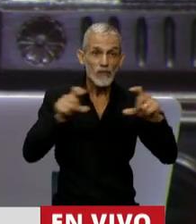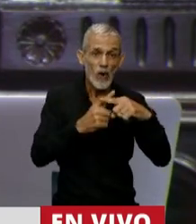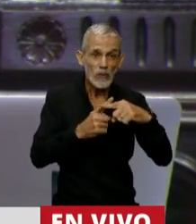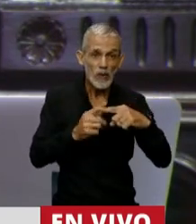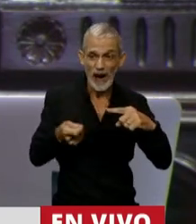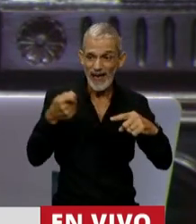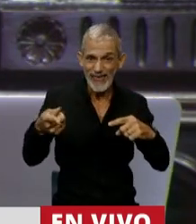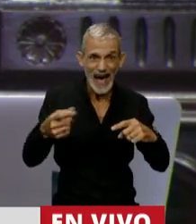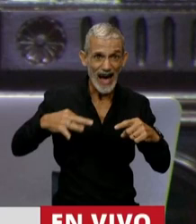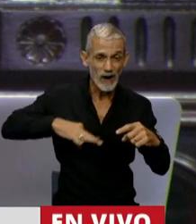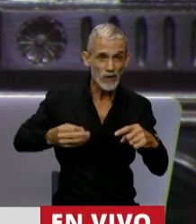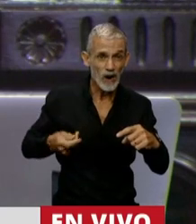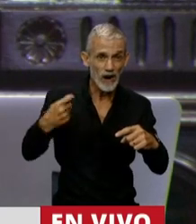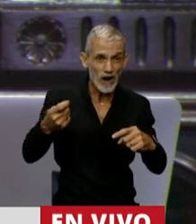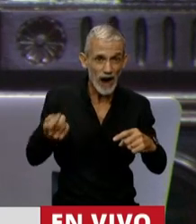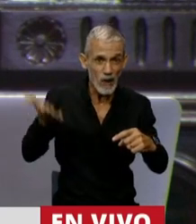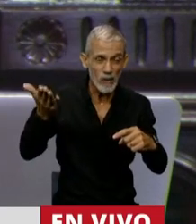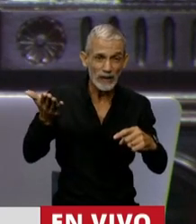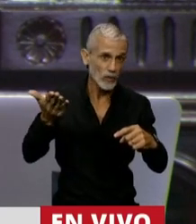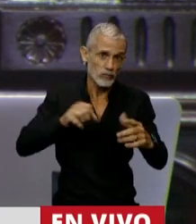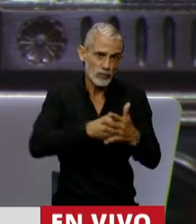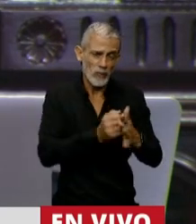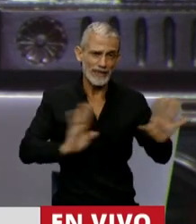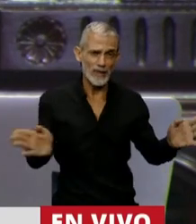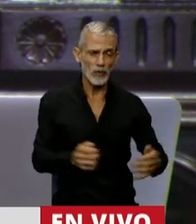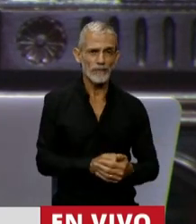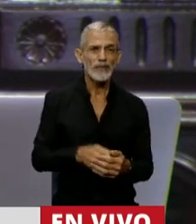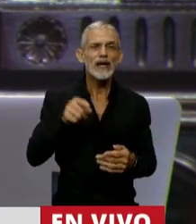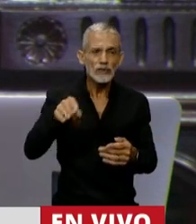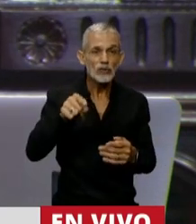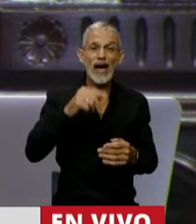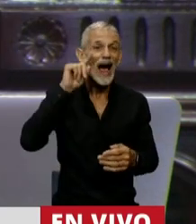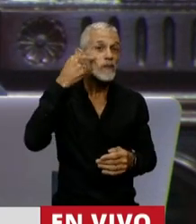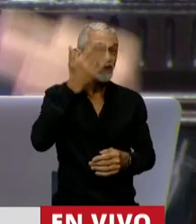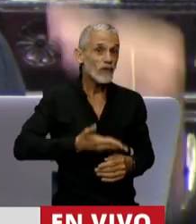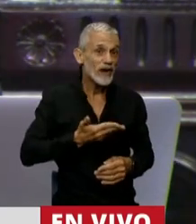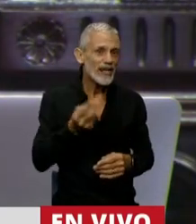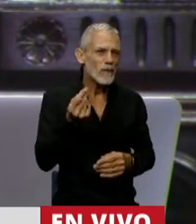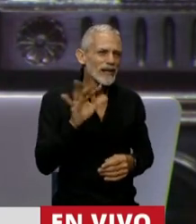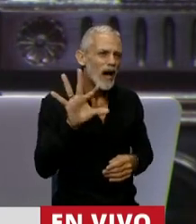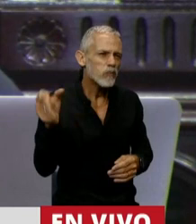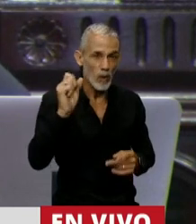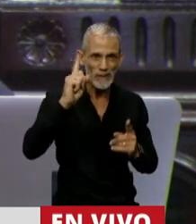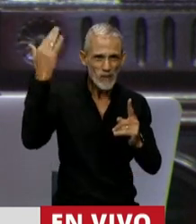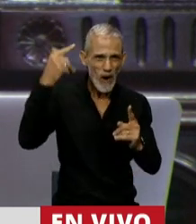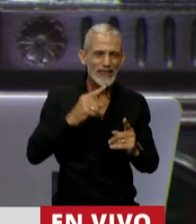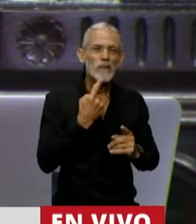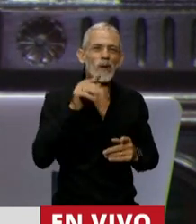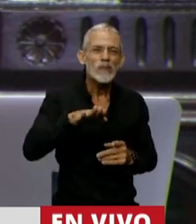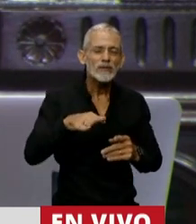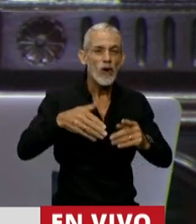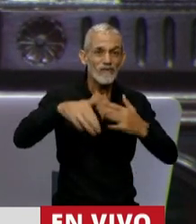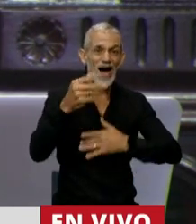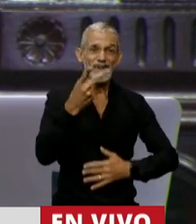no darle el ajuste que les correspondía. Este año la sustracción que te hizo Alberto Fernández, el que te prometió aumentarte